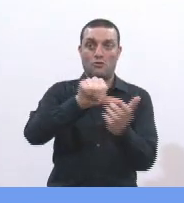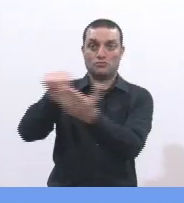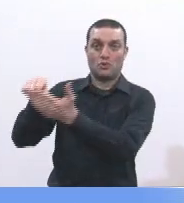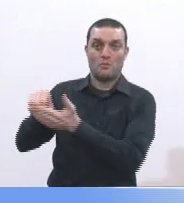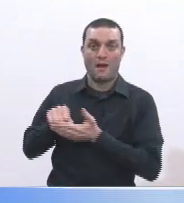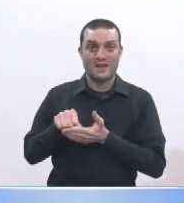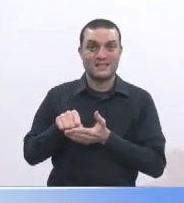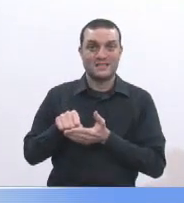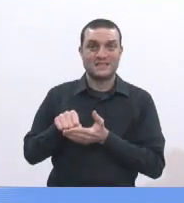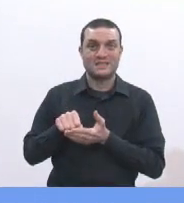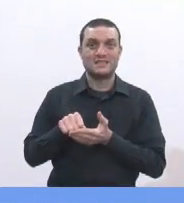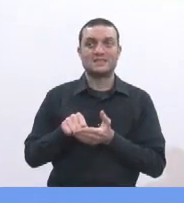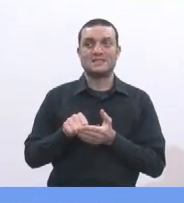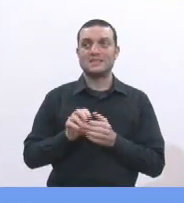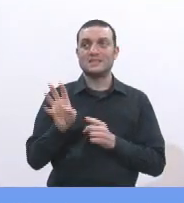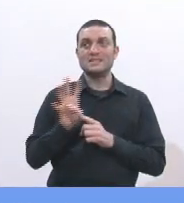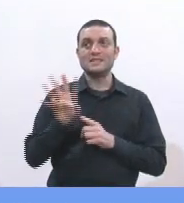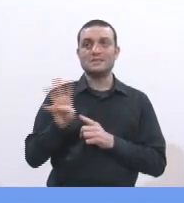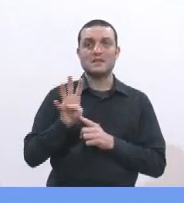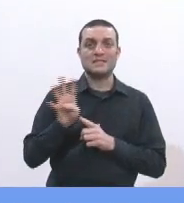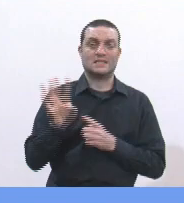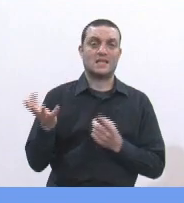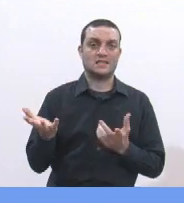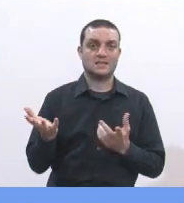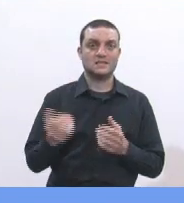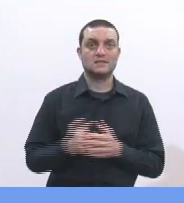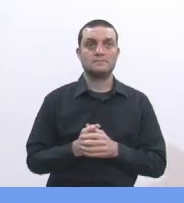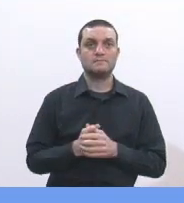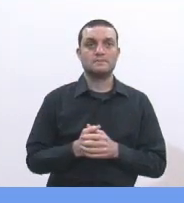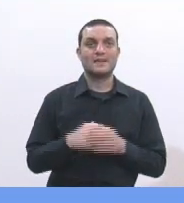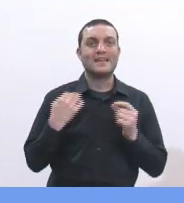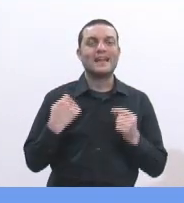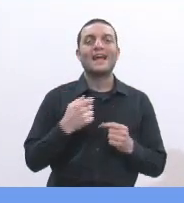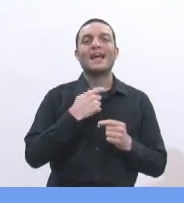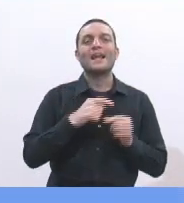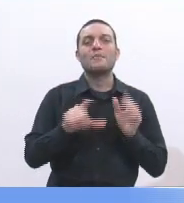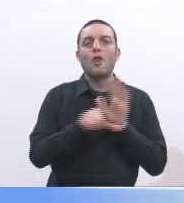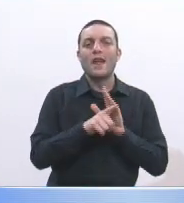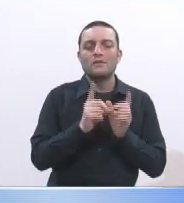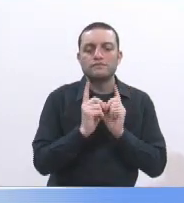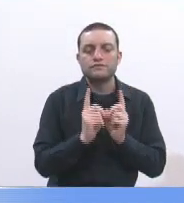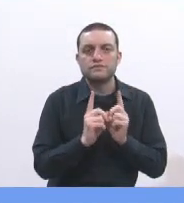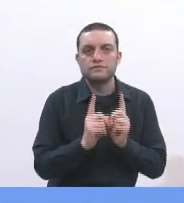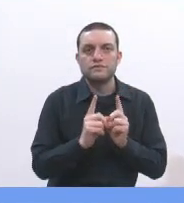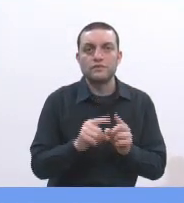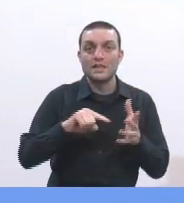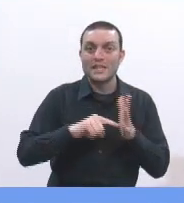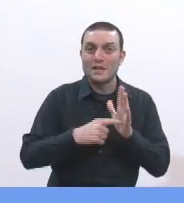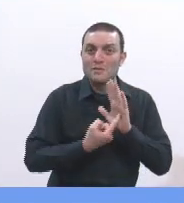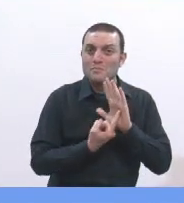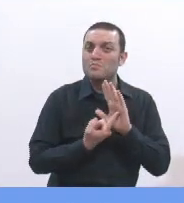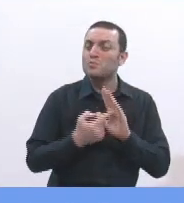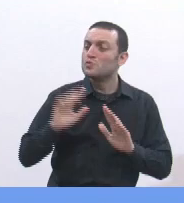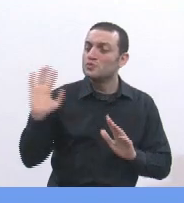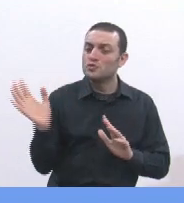temporalidad que sean permanentes y aquí hay una materia en donde tenemos acuerdo haga una